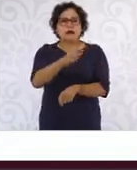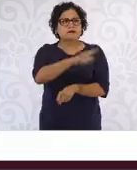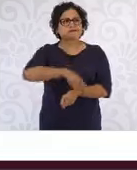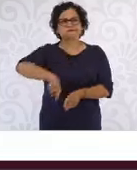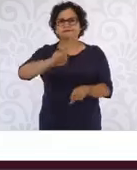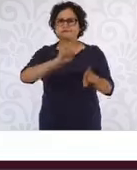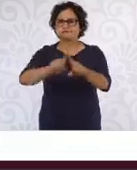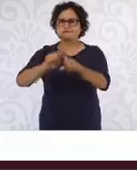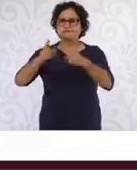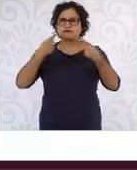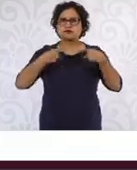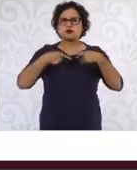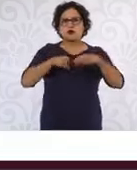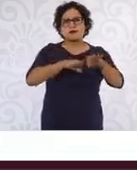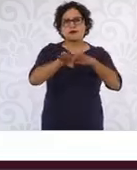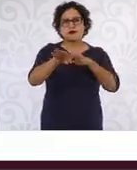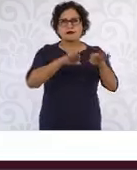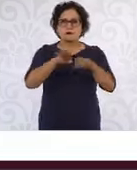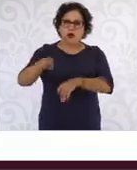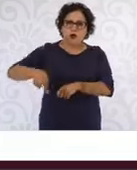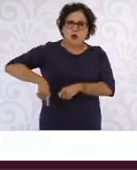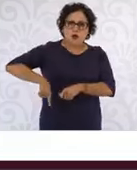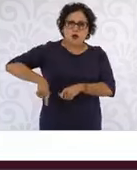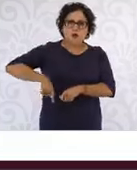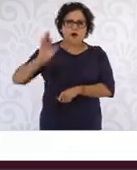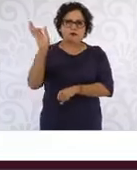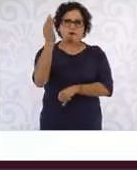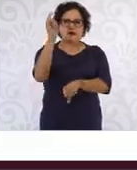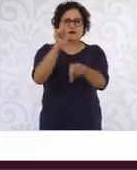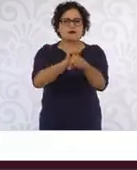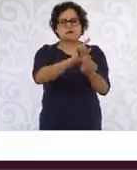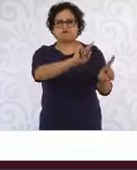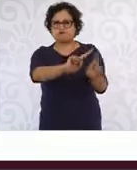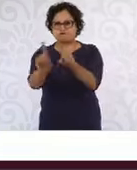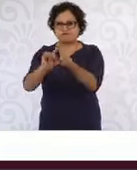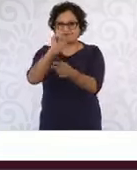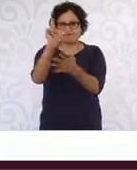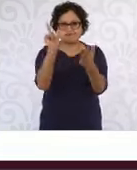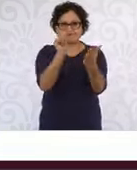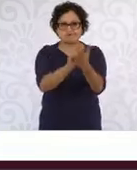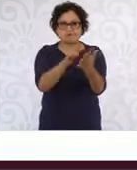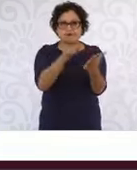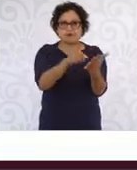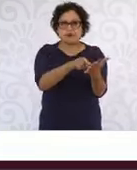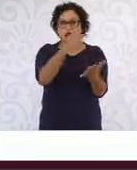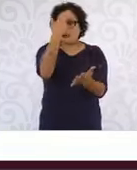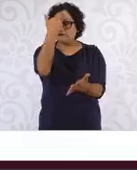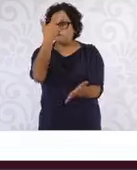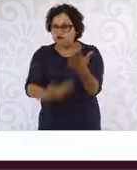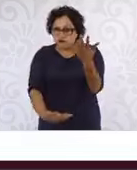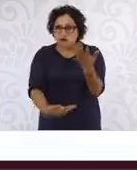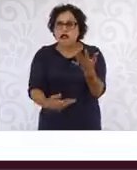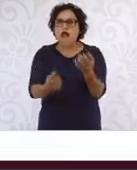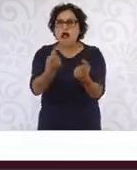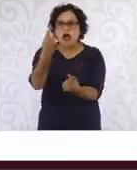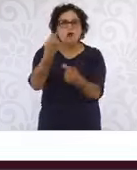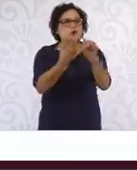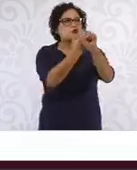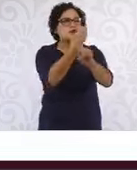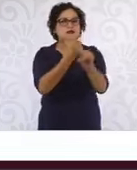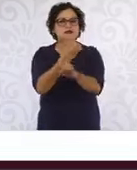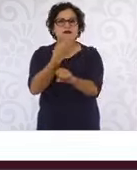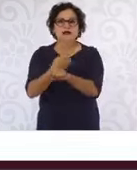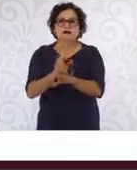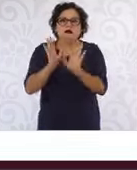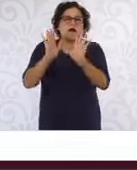en materia de delitos, hay delitos de fuero común, a veces en algunas entidades federativas se desentienden y para las